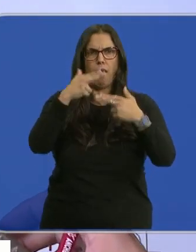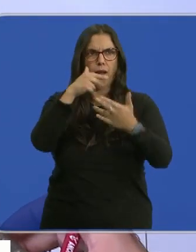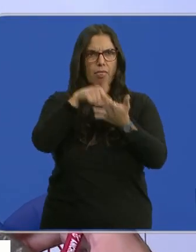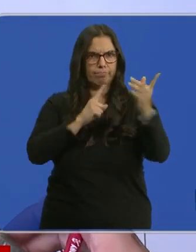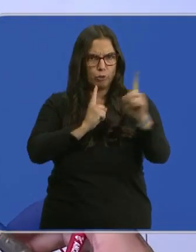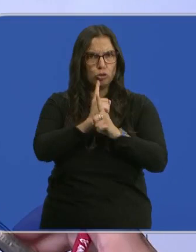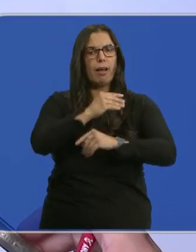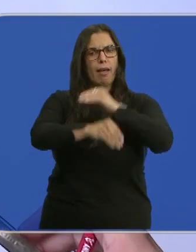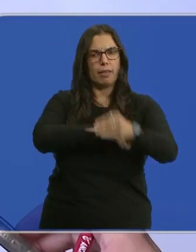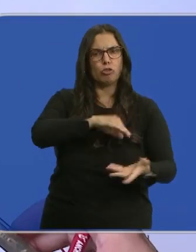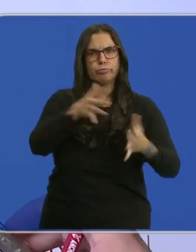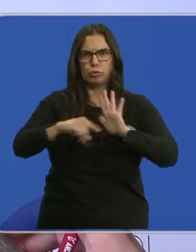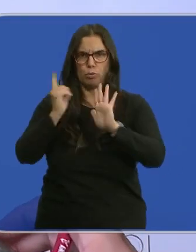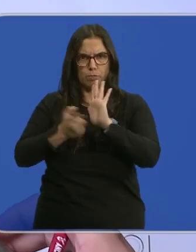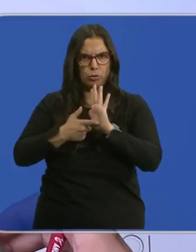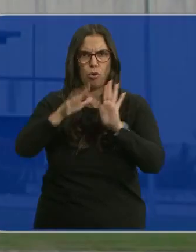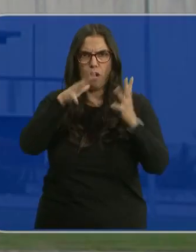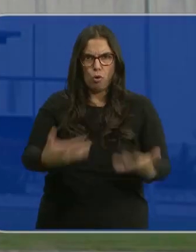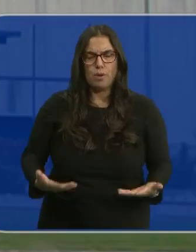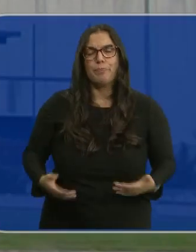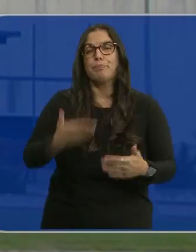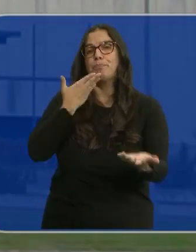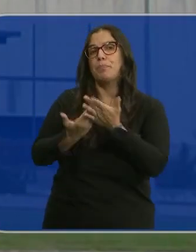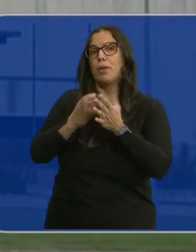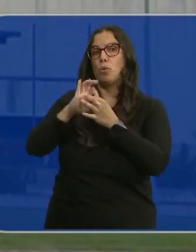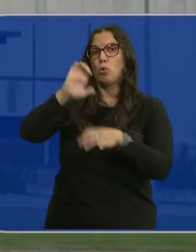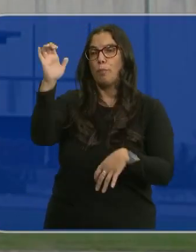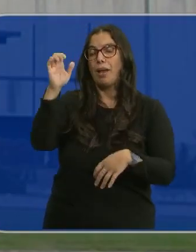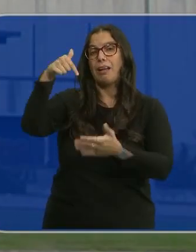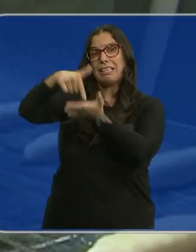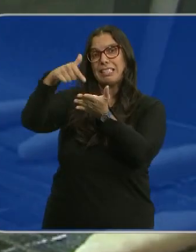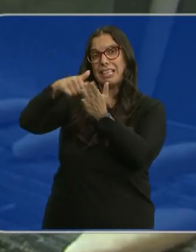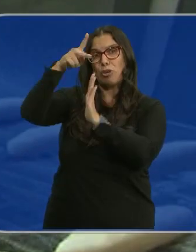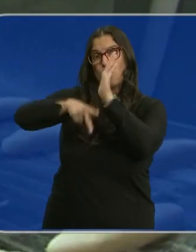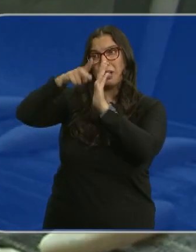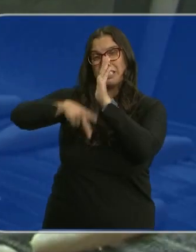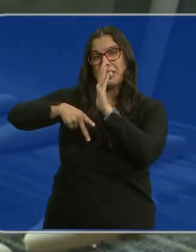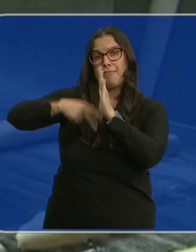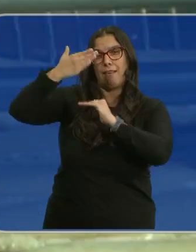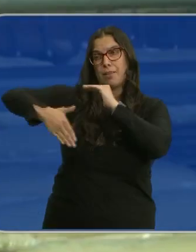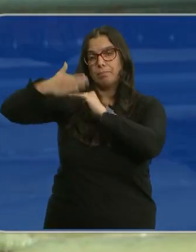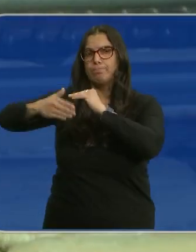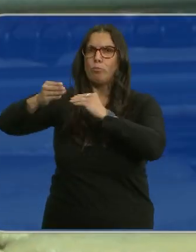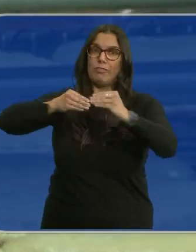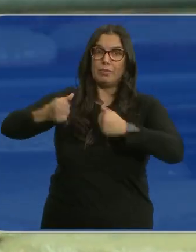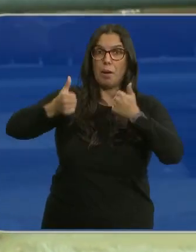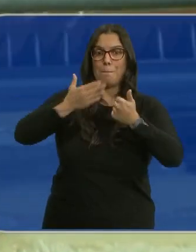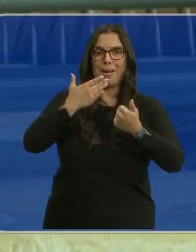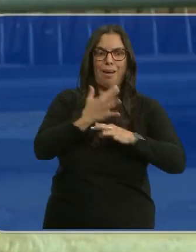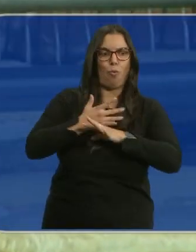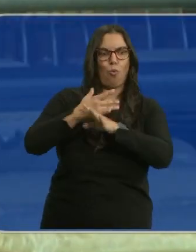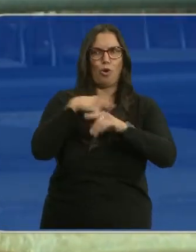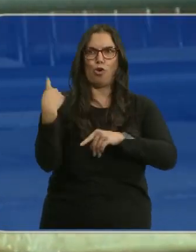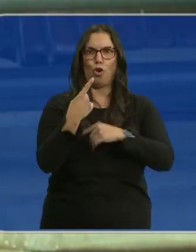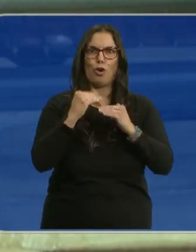aranceles que se están ejecutando en su totalidad a día de hoy. Piden a Europa rebajar las exigencias normativas para jugar en igualdad de